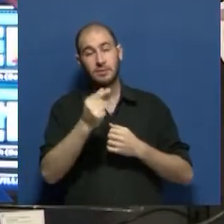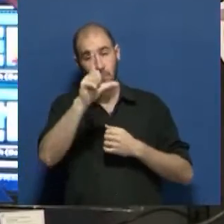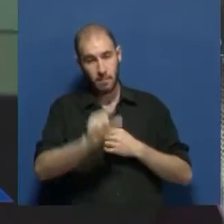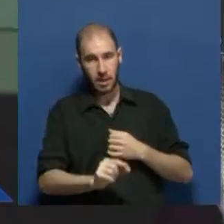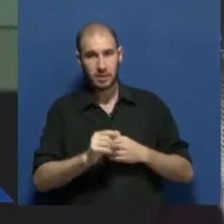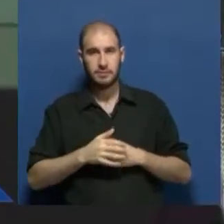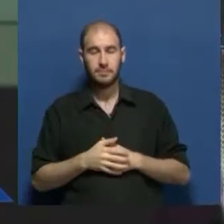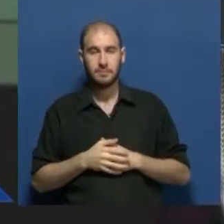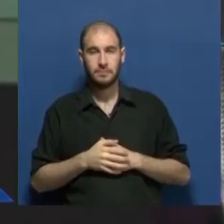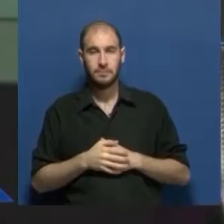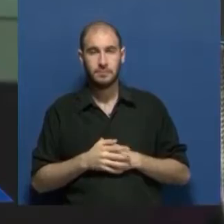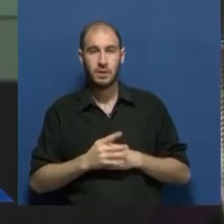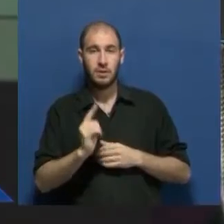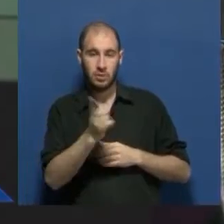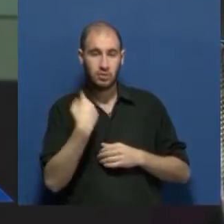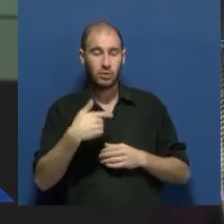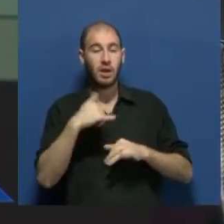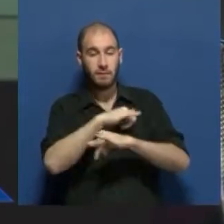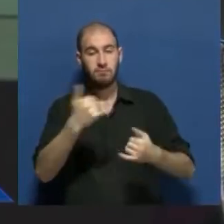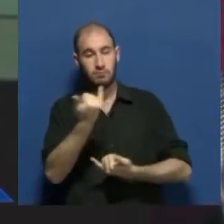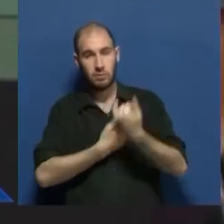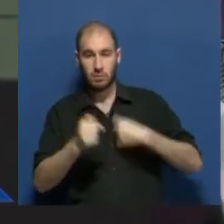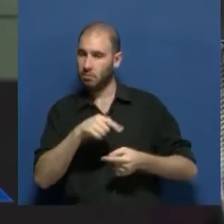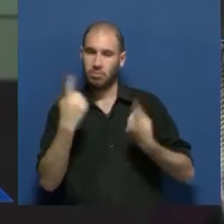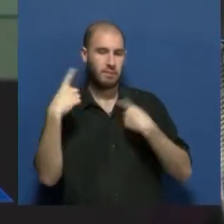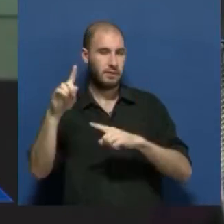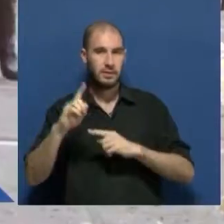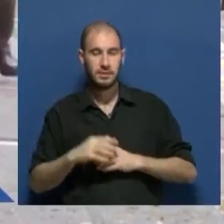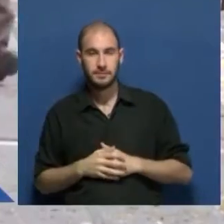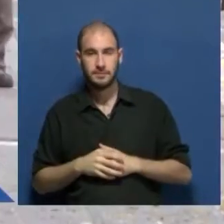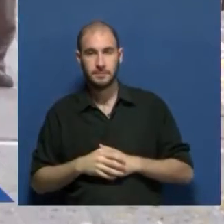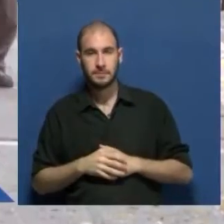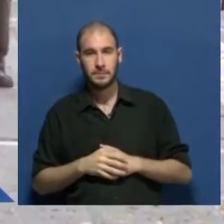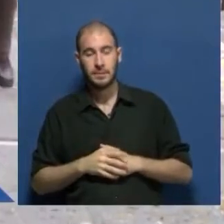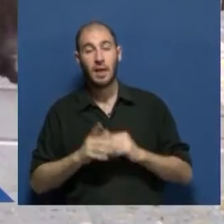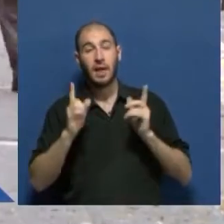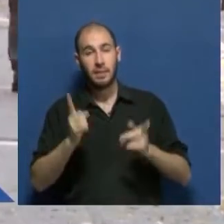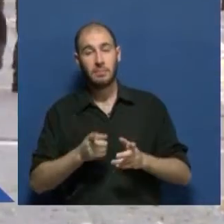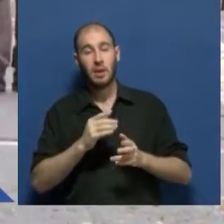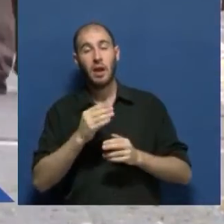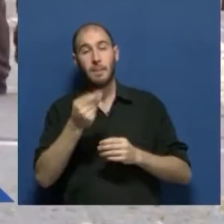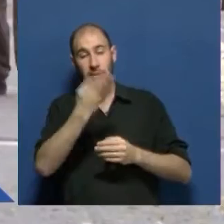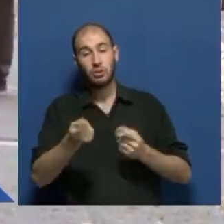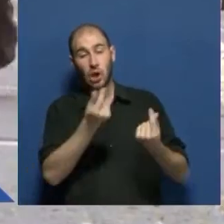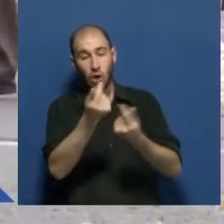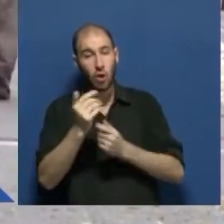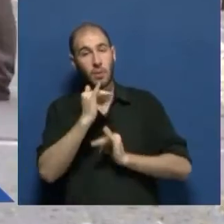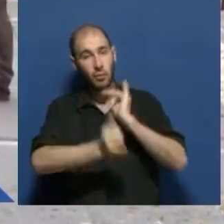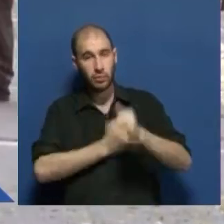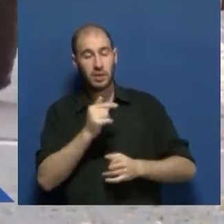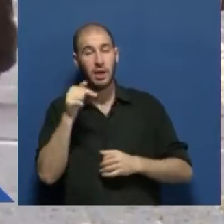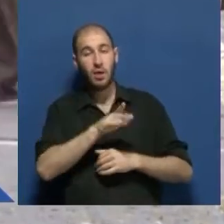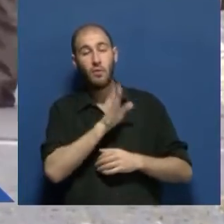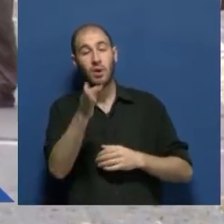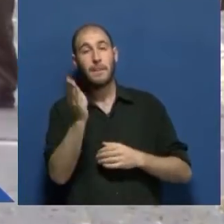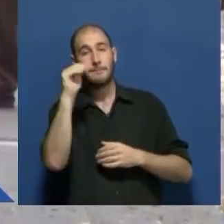precios. Bueno, nosotros la información que tenemos no es así, y además aconsejaba a los consumidores a que fueran